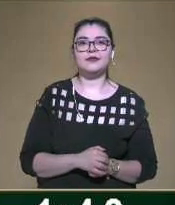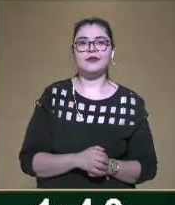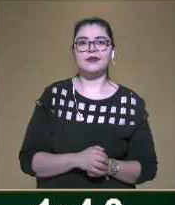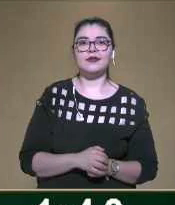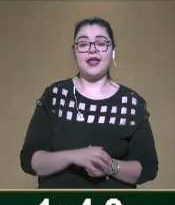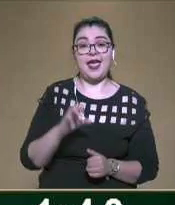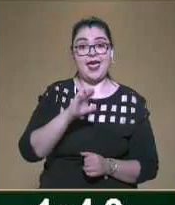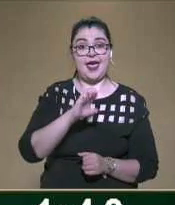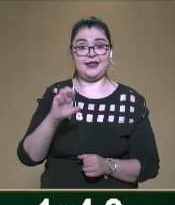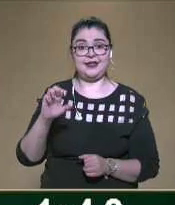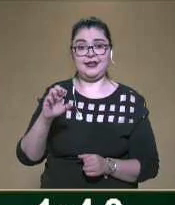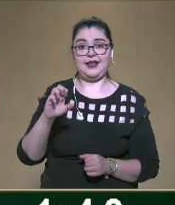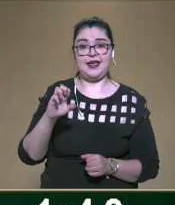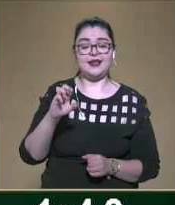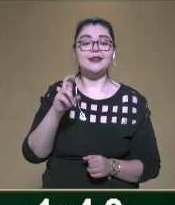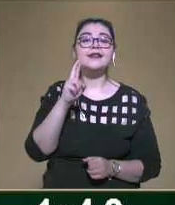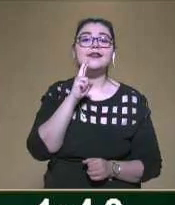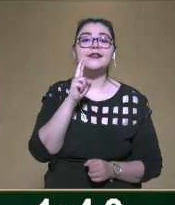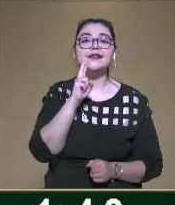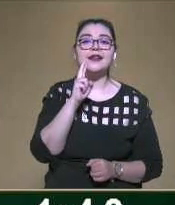San Nicolás. ¿Y?